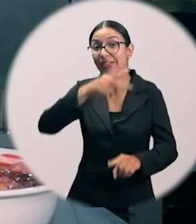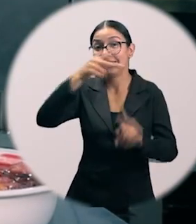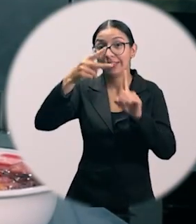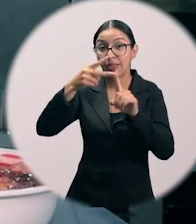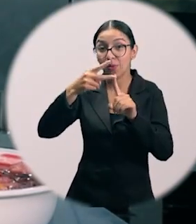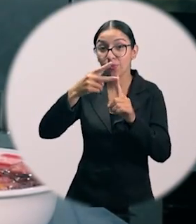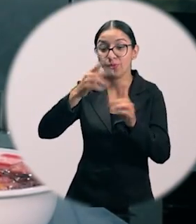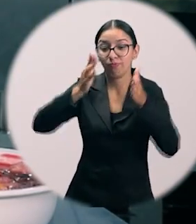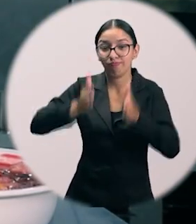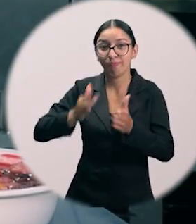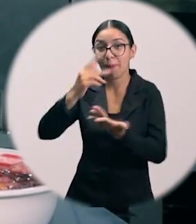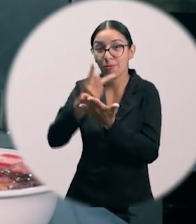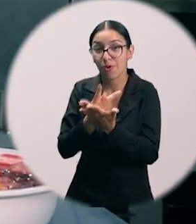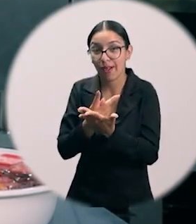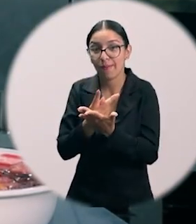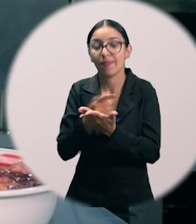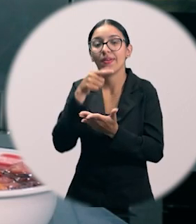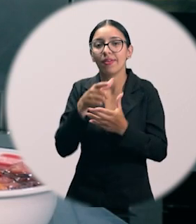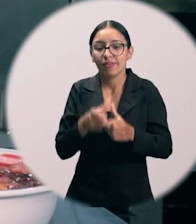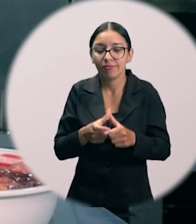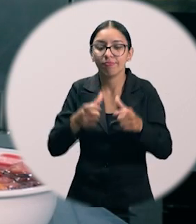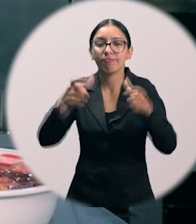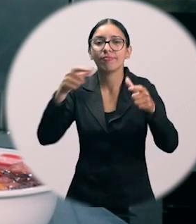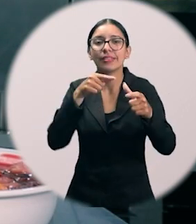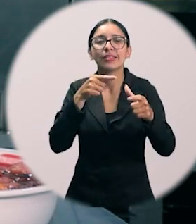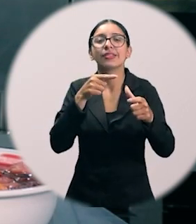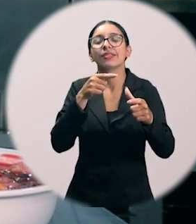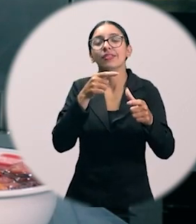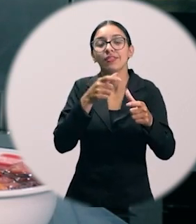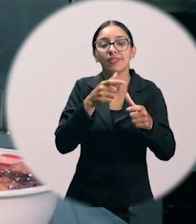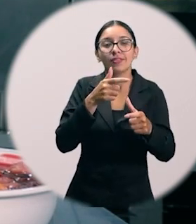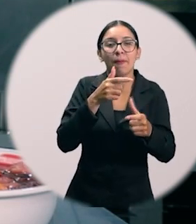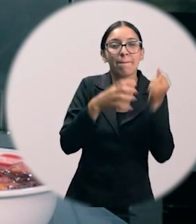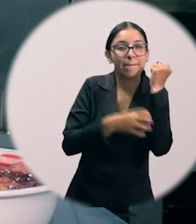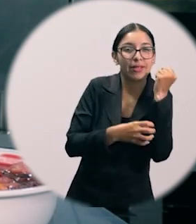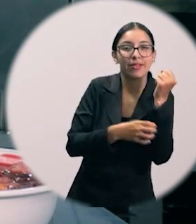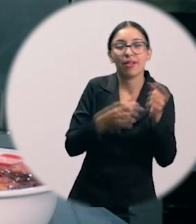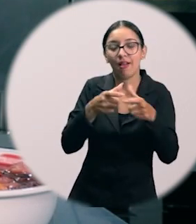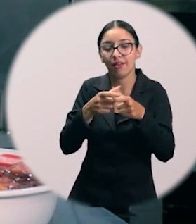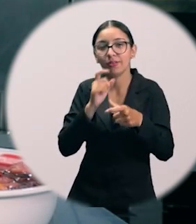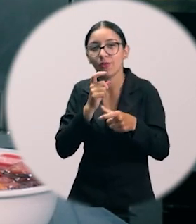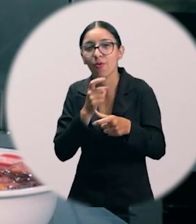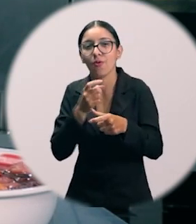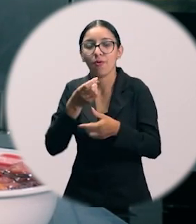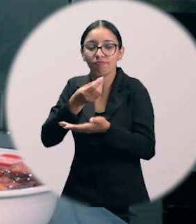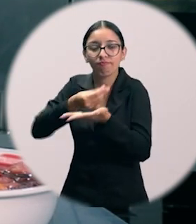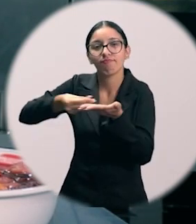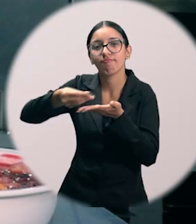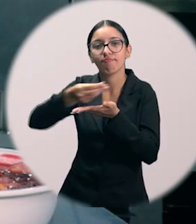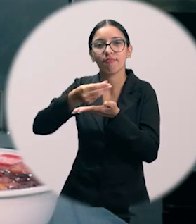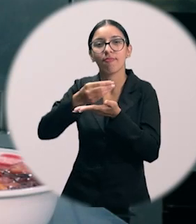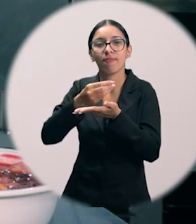del programa con nuestra compota de ciruelas, nuestra compota de piñas, unos merengues, vainillas.